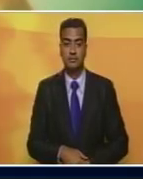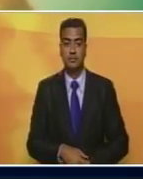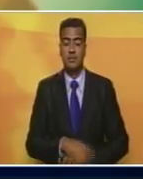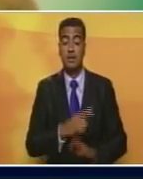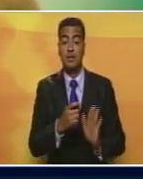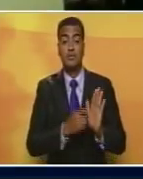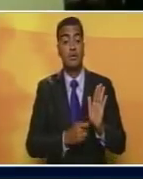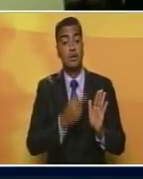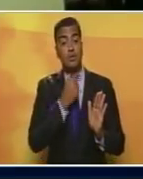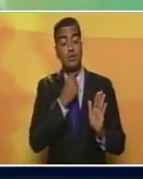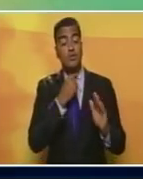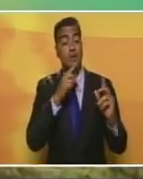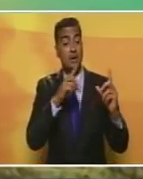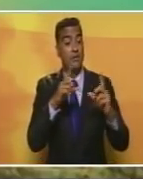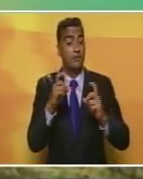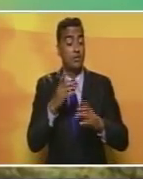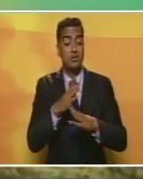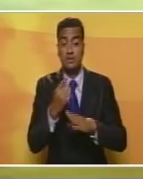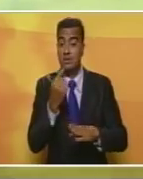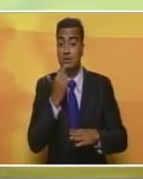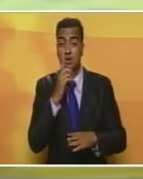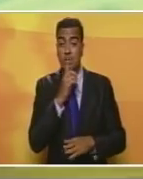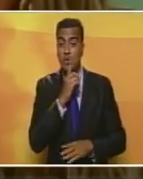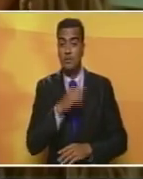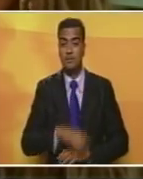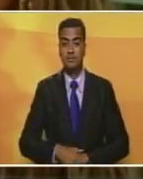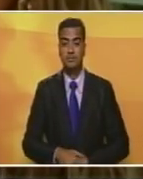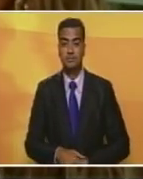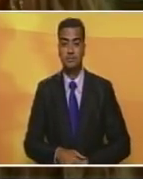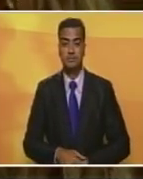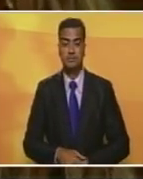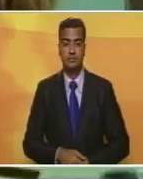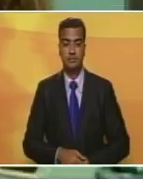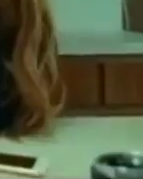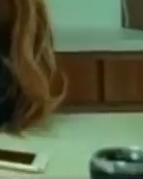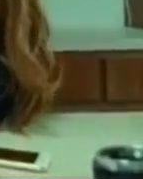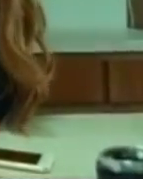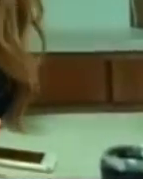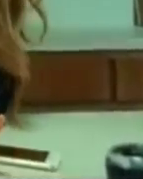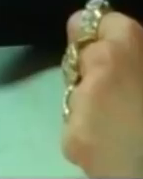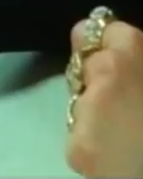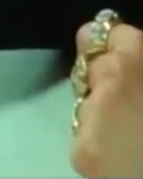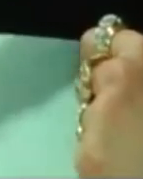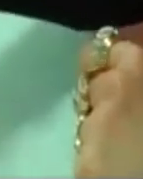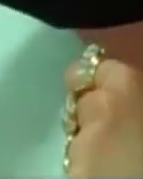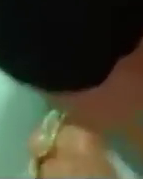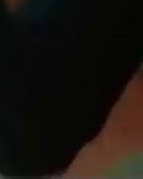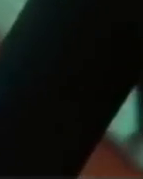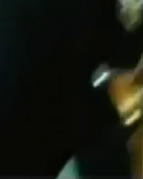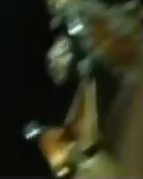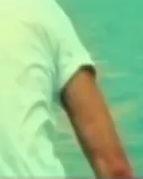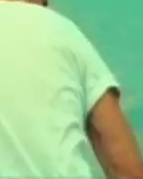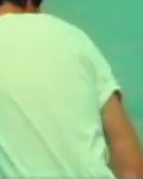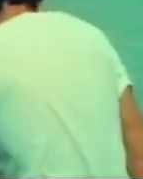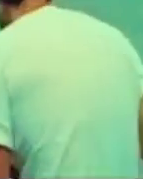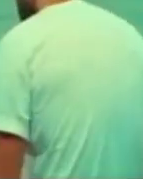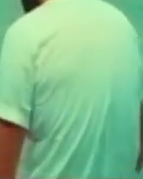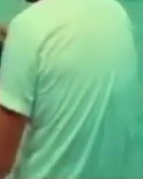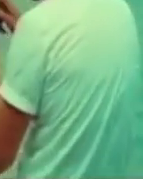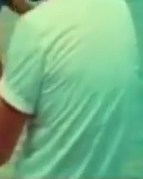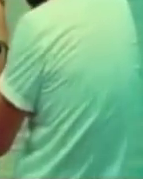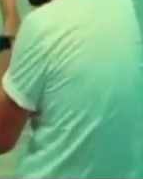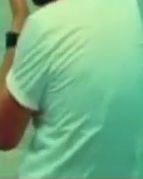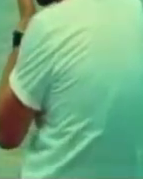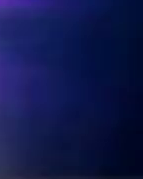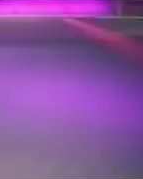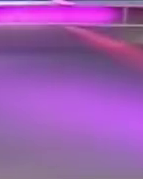ella. Jennifer reveló que seleccionó a la bailarina en el casting precisamente por el parecido físico entre ellas, a pesar que la joven es 15